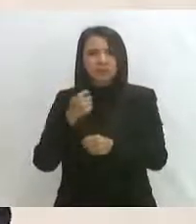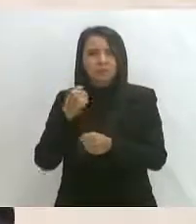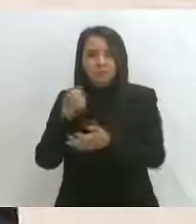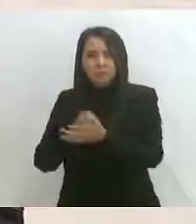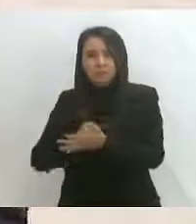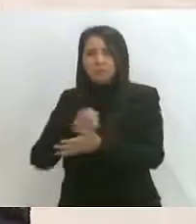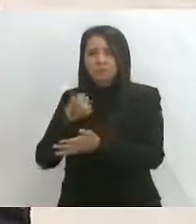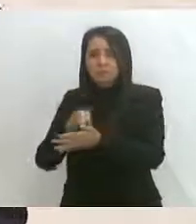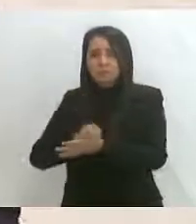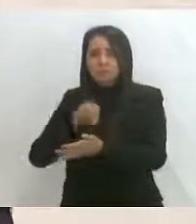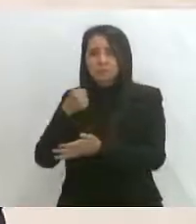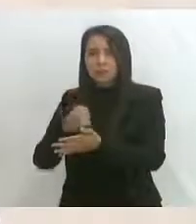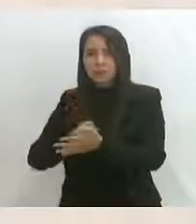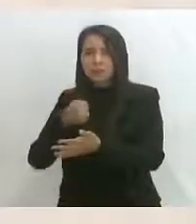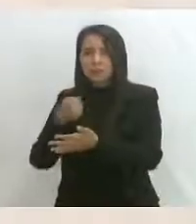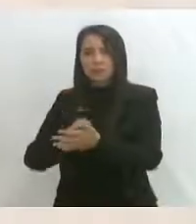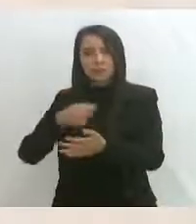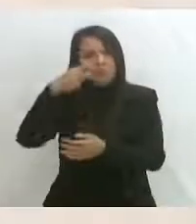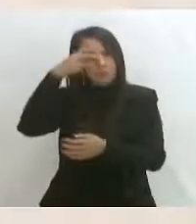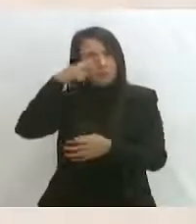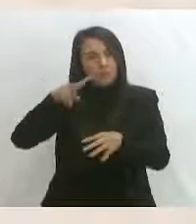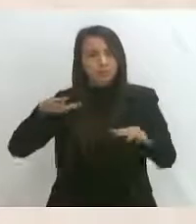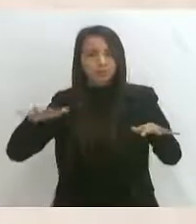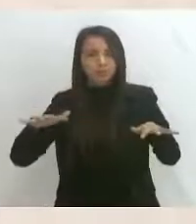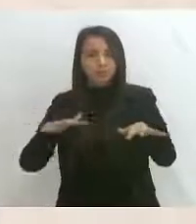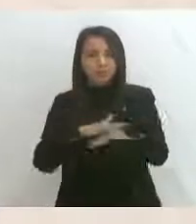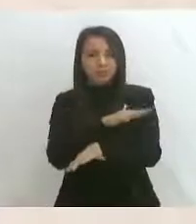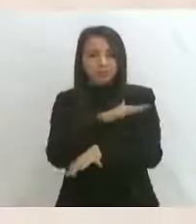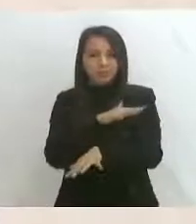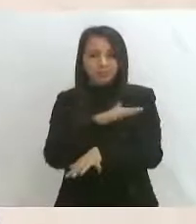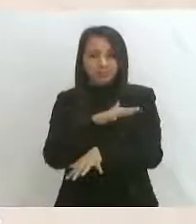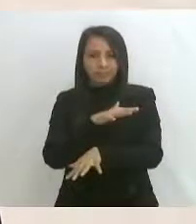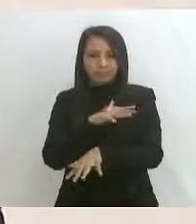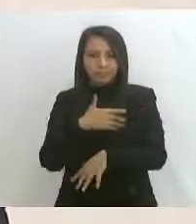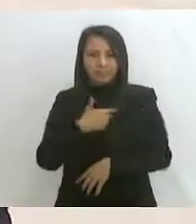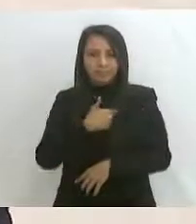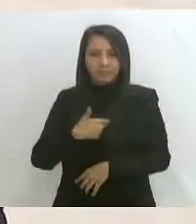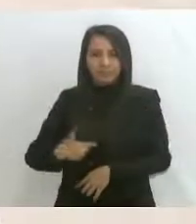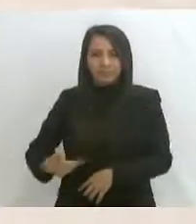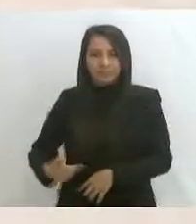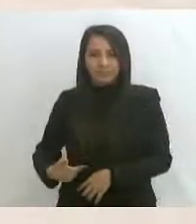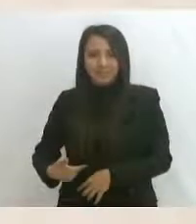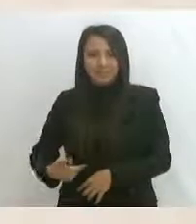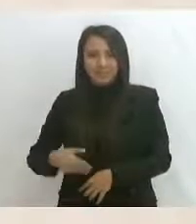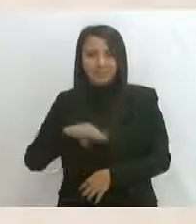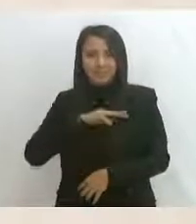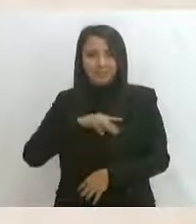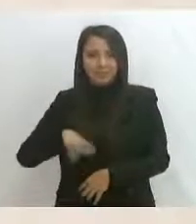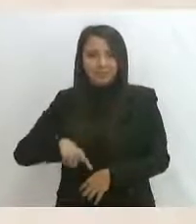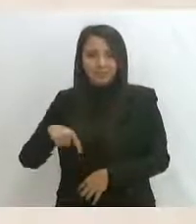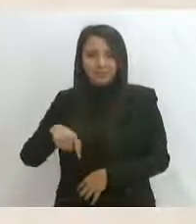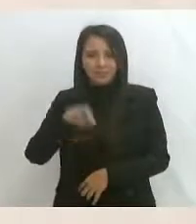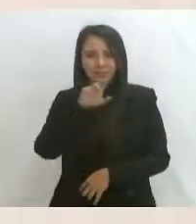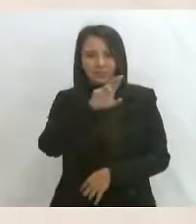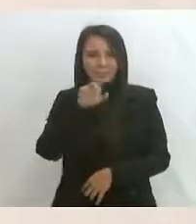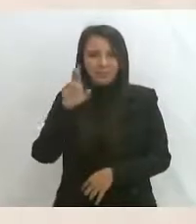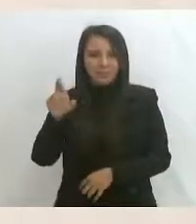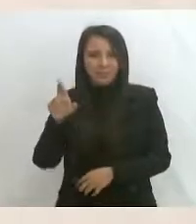la transformación de México. La presidenta municipal de Playas de Rosarito,